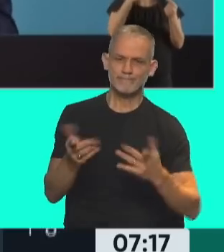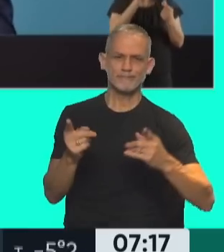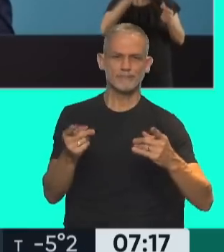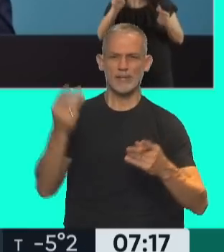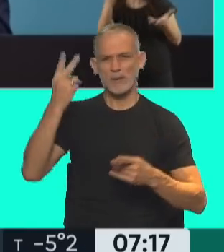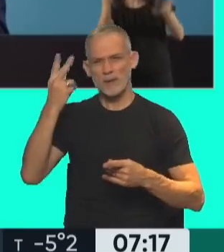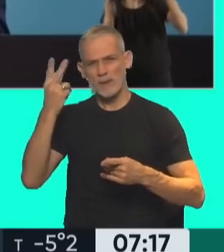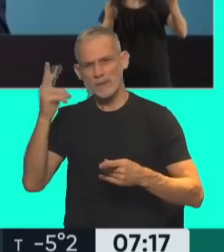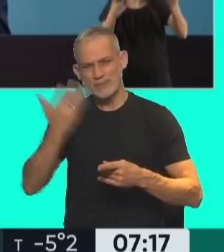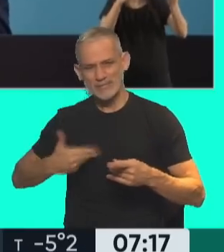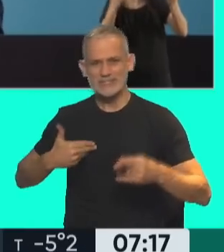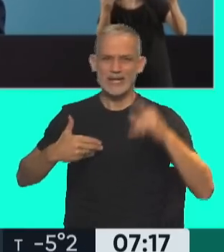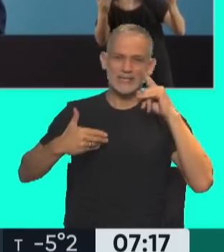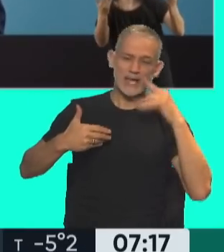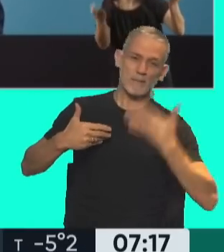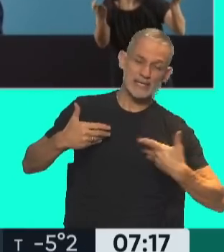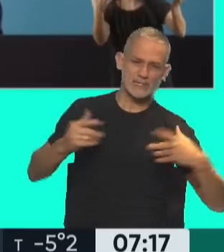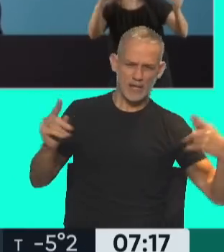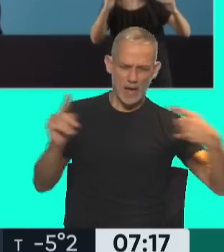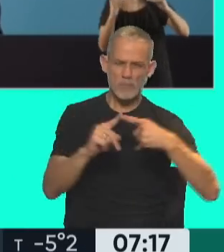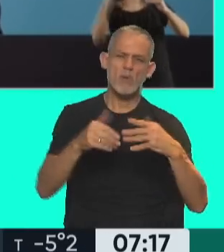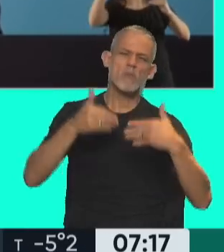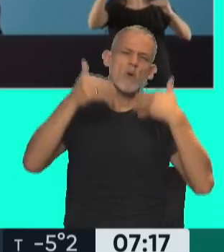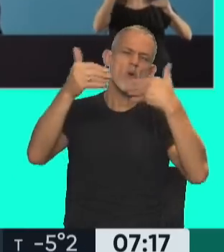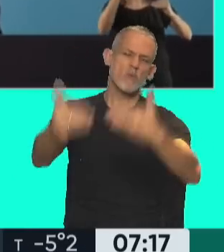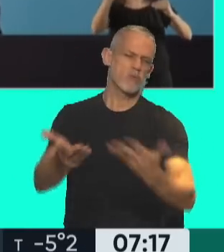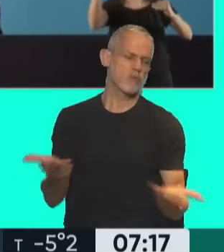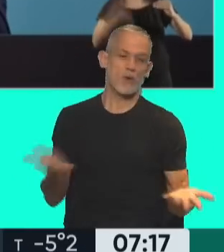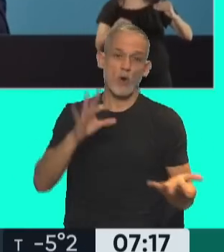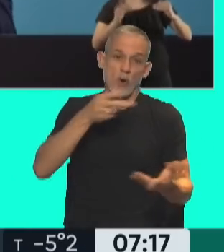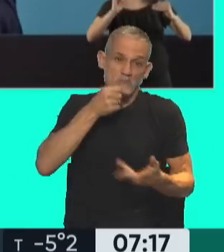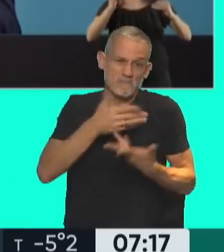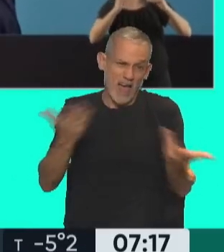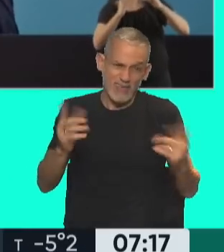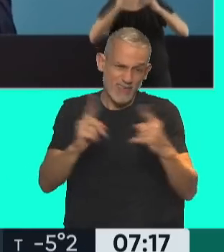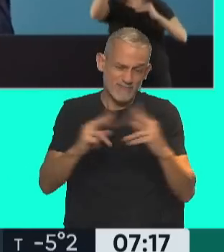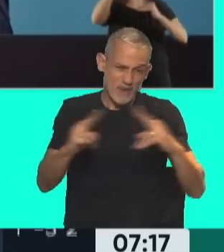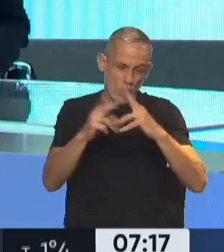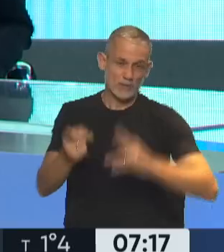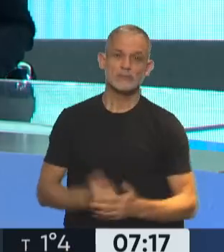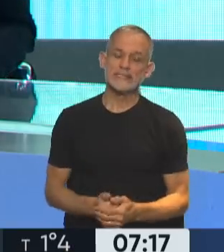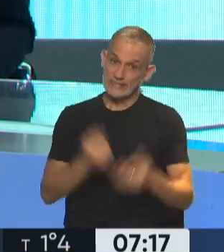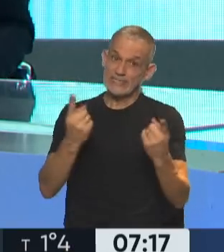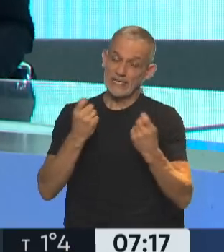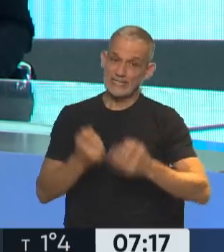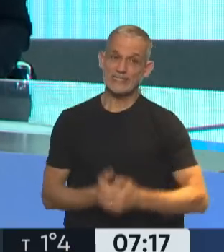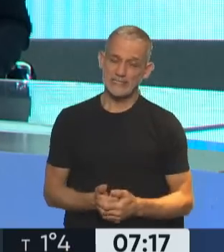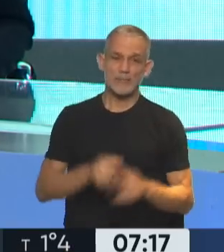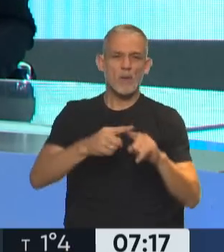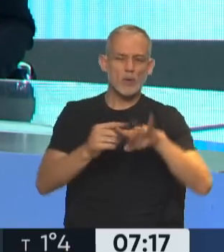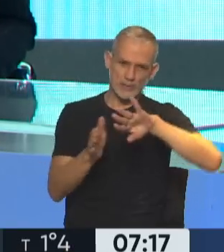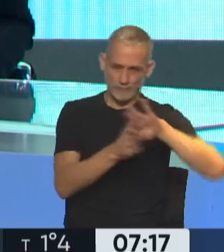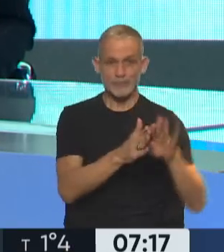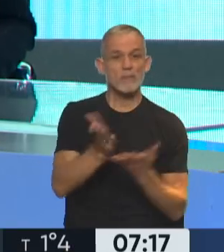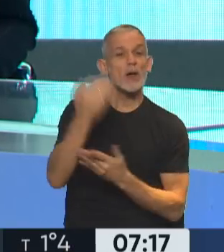la vicepresidenta y Alberto Fernández se hubiera demorado o probablemente no se hubiera concretado. Absolutamente necesaria la lectura política, pero también